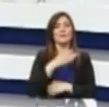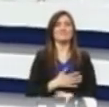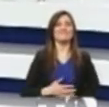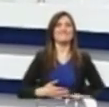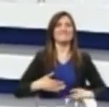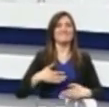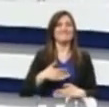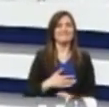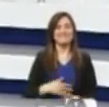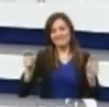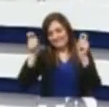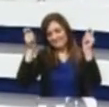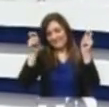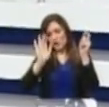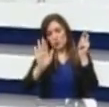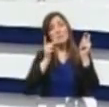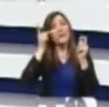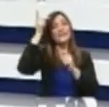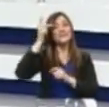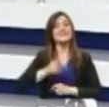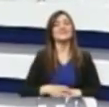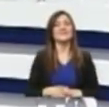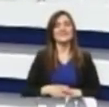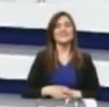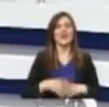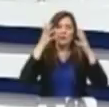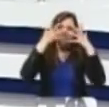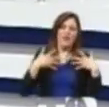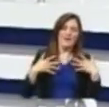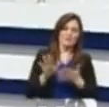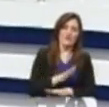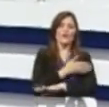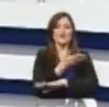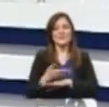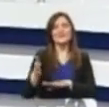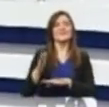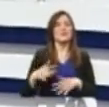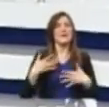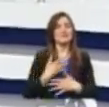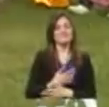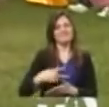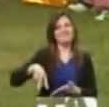disfrutaron de esta festividad junto a sus seres queridos, con disfraces, música y mucha diversión.